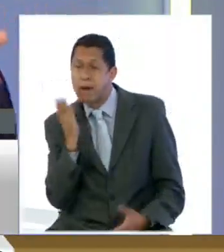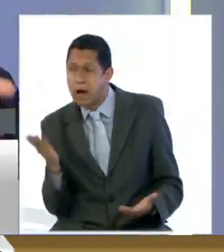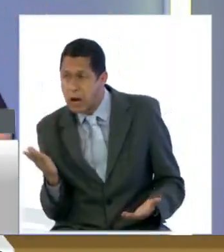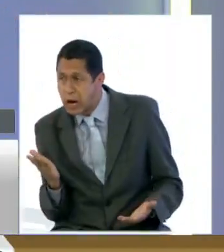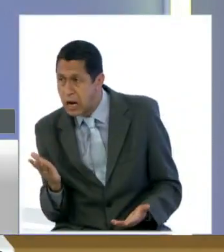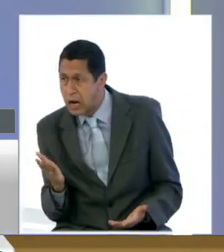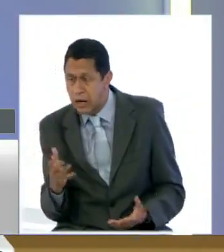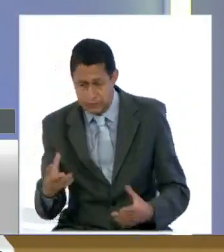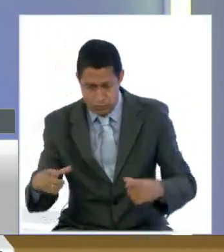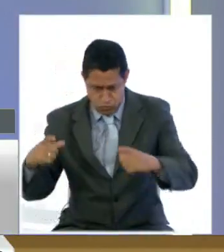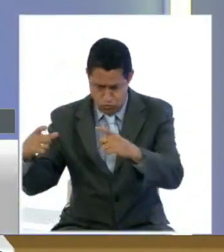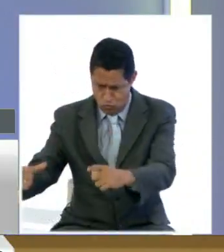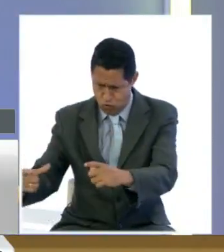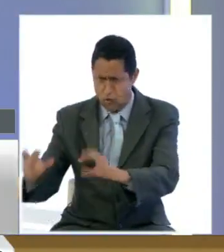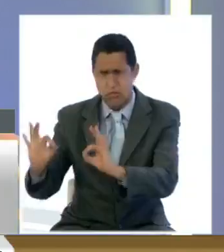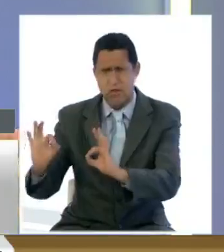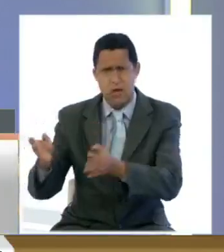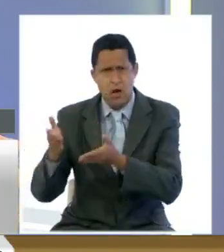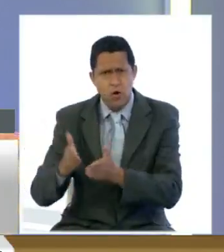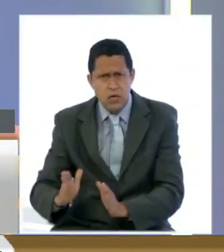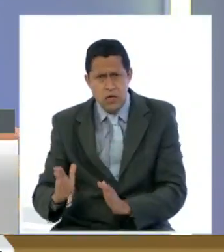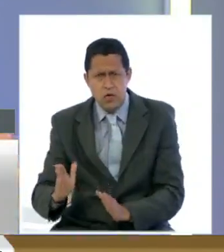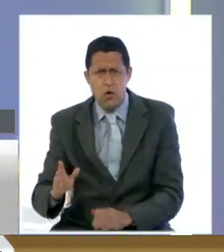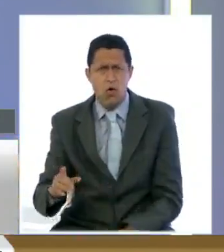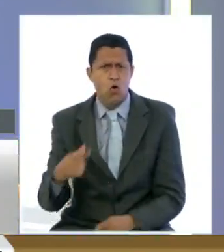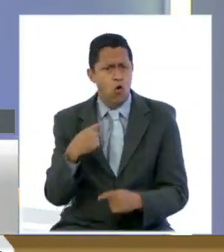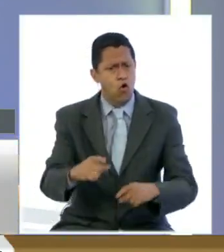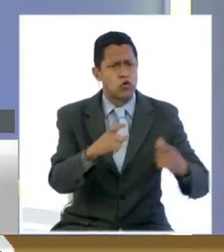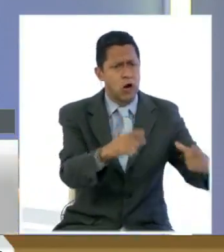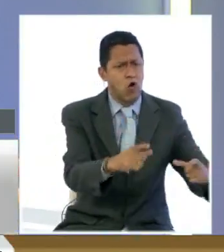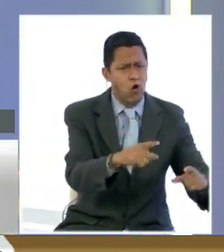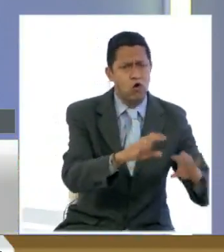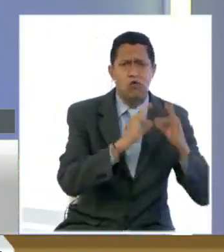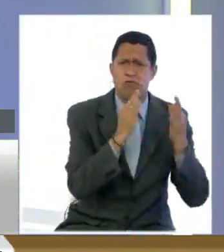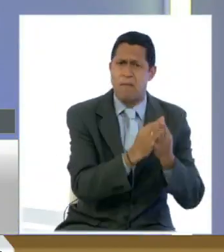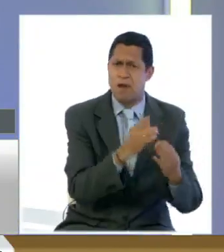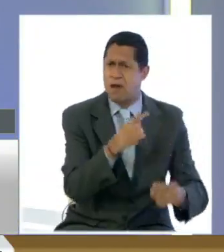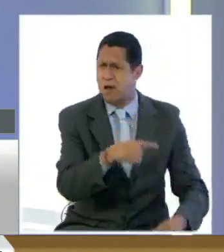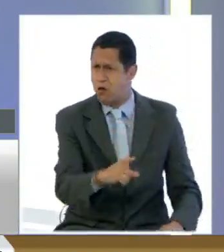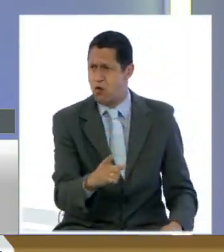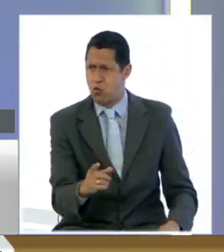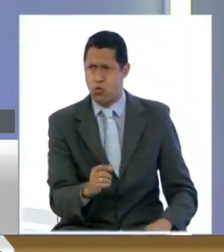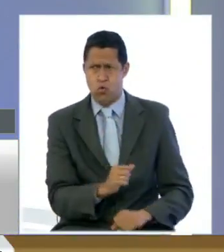una olla específicamente para su hijo celíaco o su familiar celíaco,